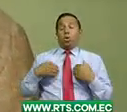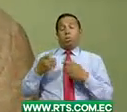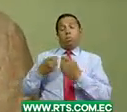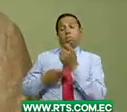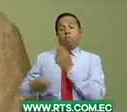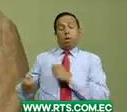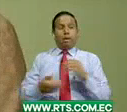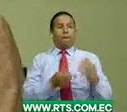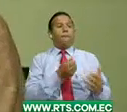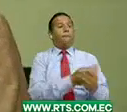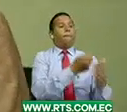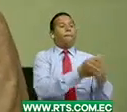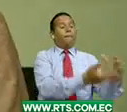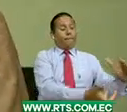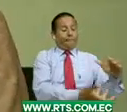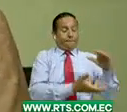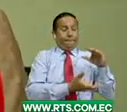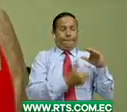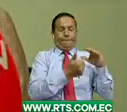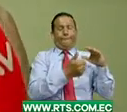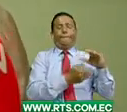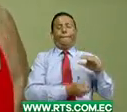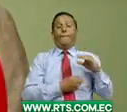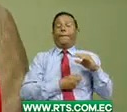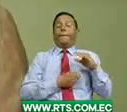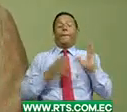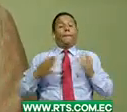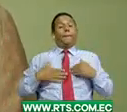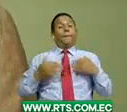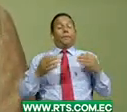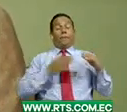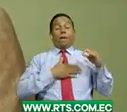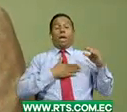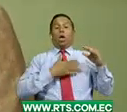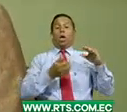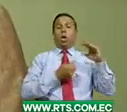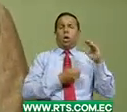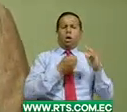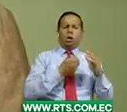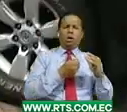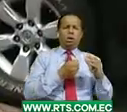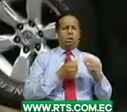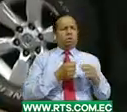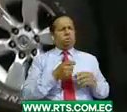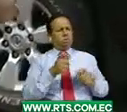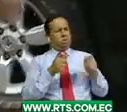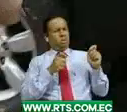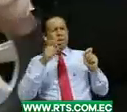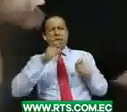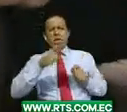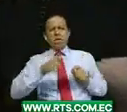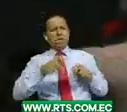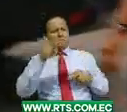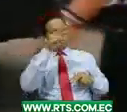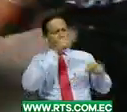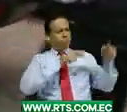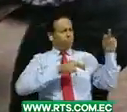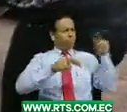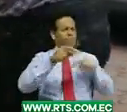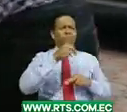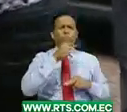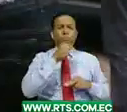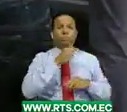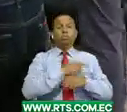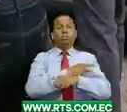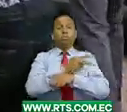otro lugar o de otra camaronera. Entonces también necesitamos controlar los mercados ilegales. 2 horas duró el encuentro entre María